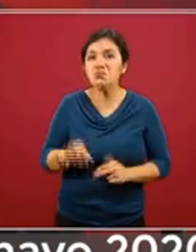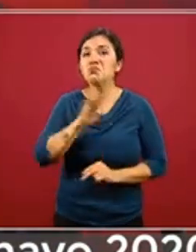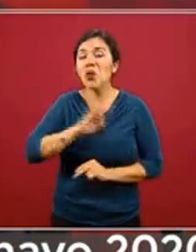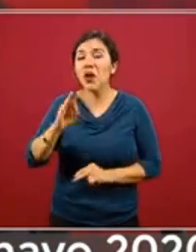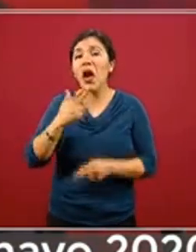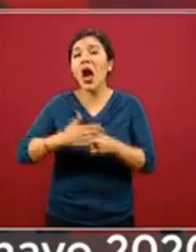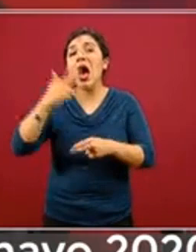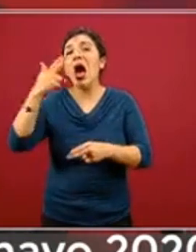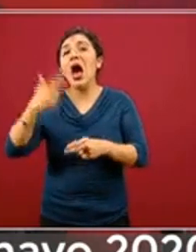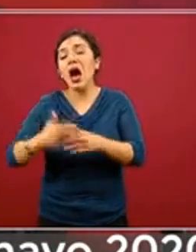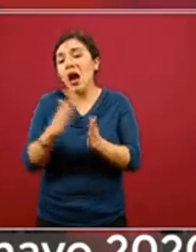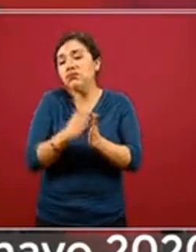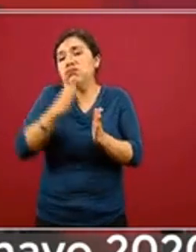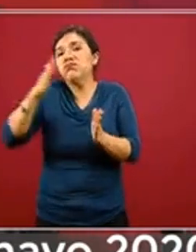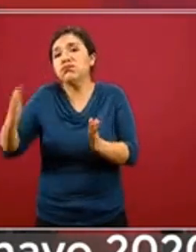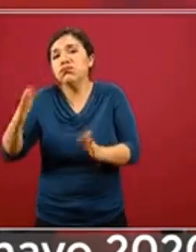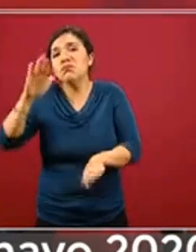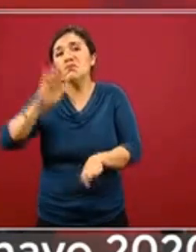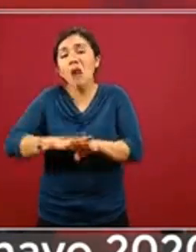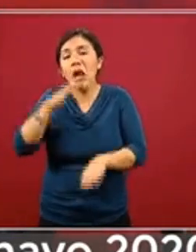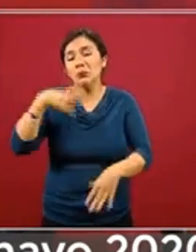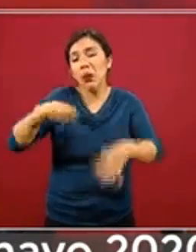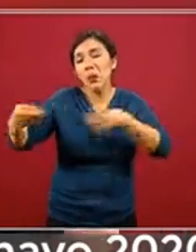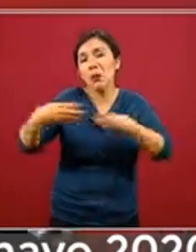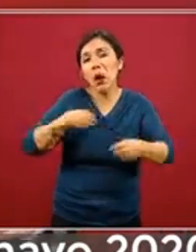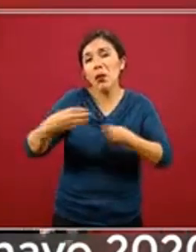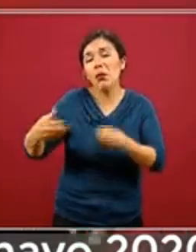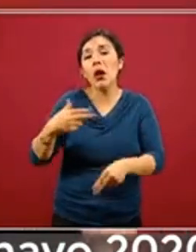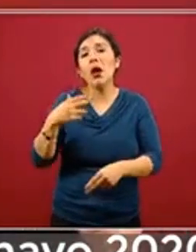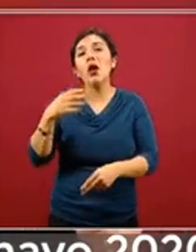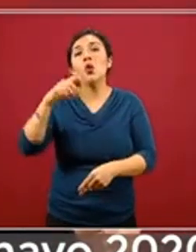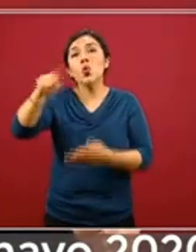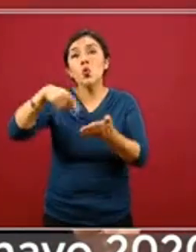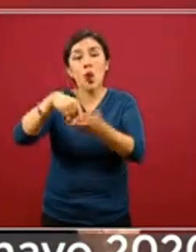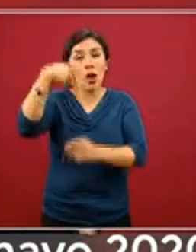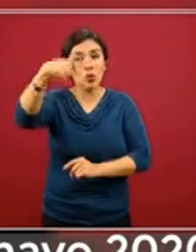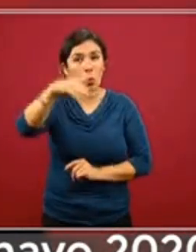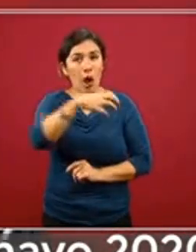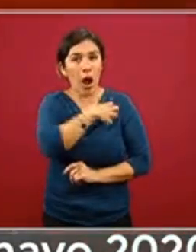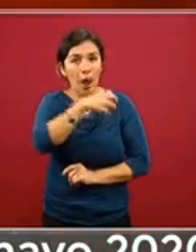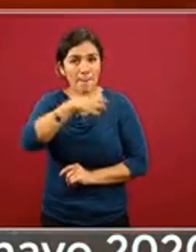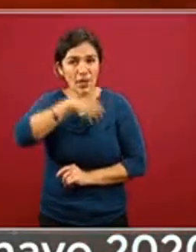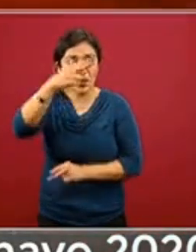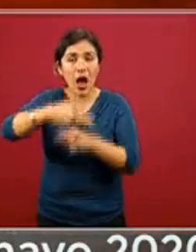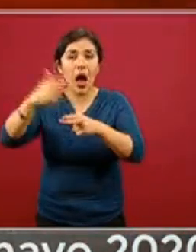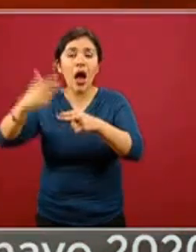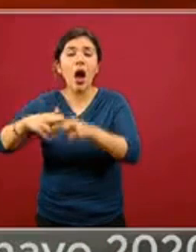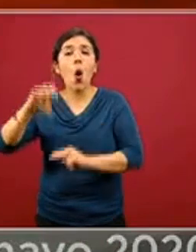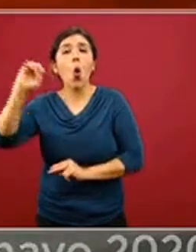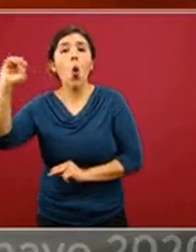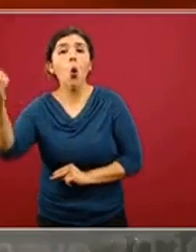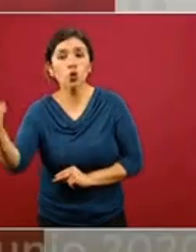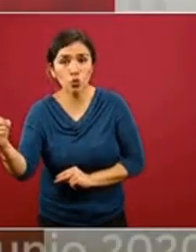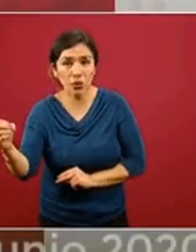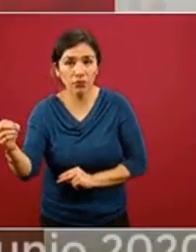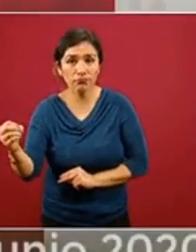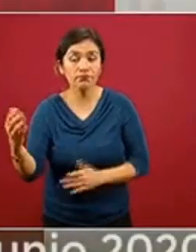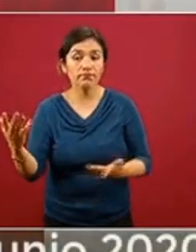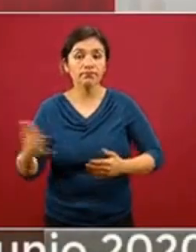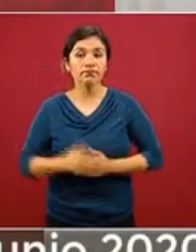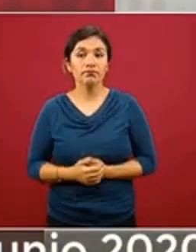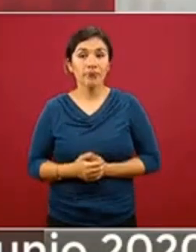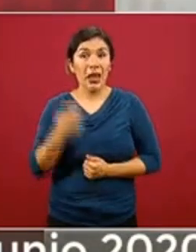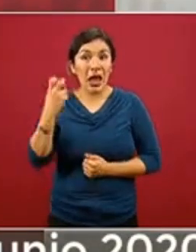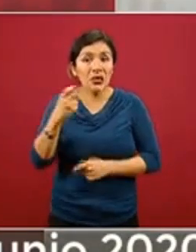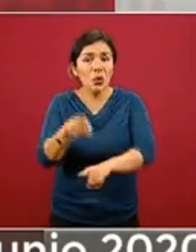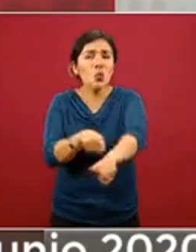matemáticas, podrían tener extensión de sus epidemias en sus capitales hasta octubre. Y como